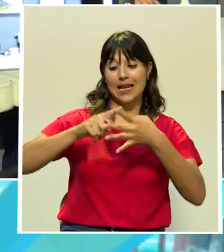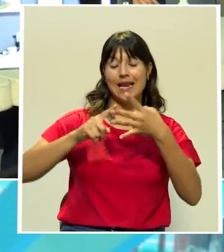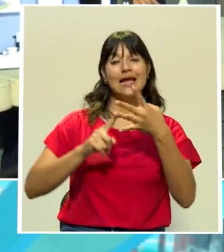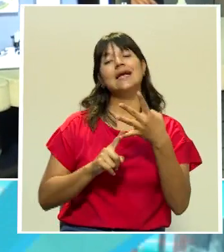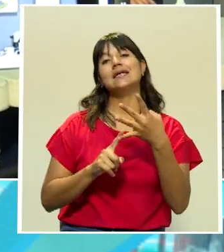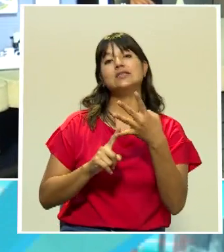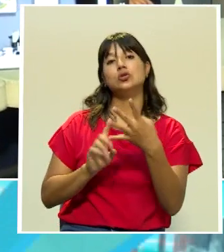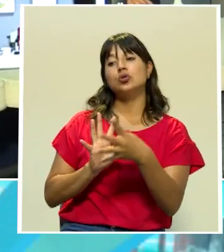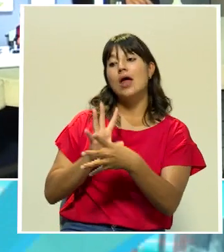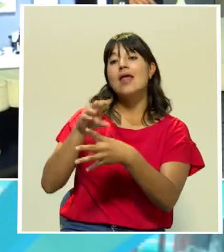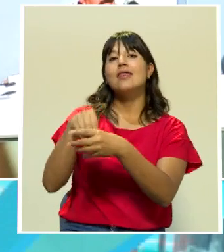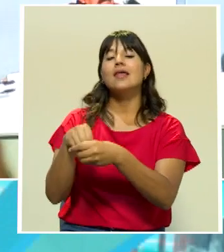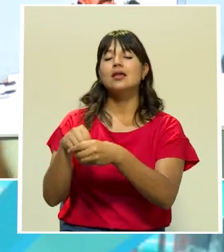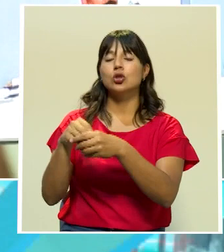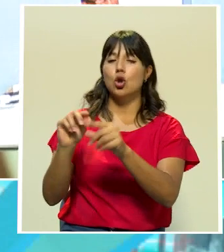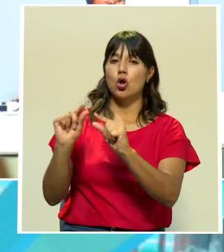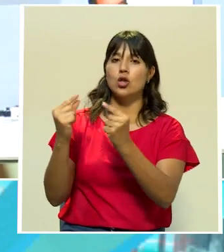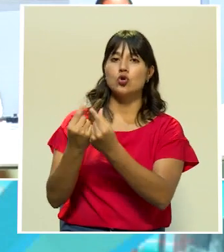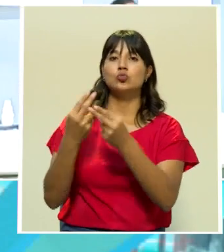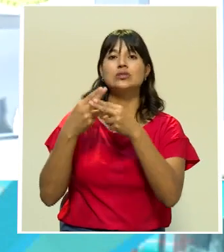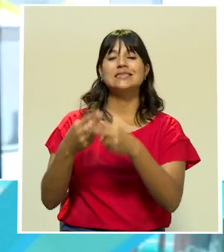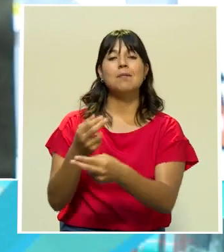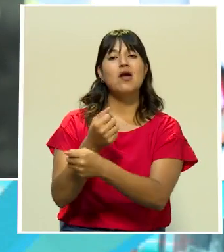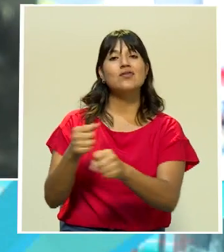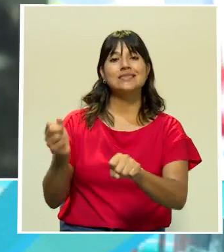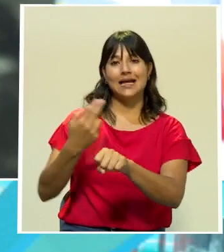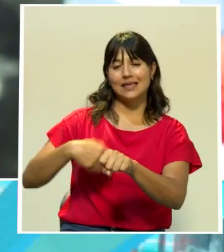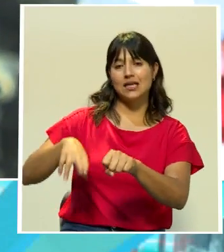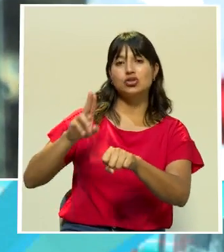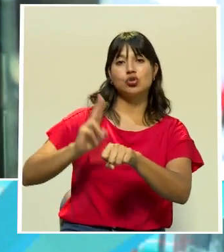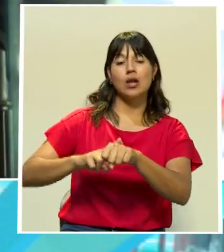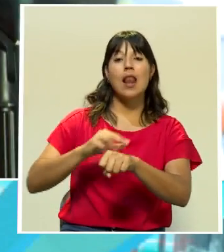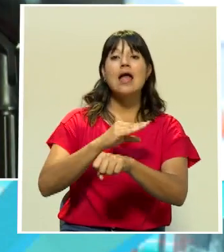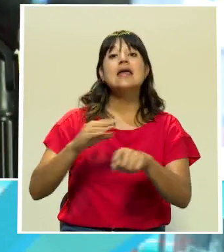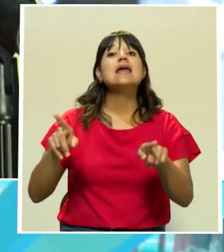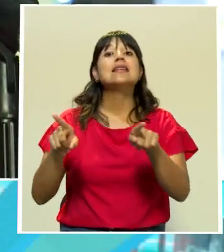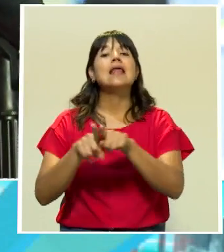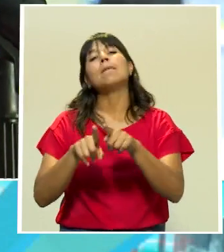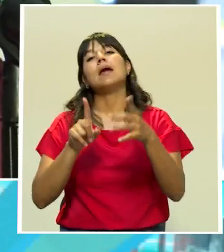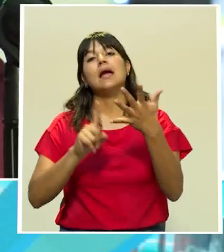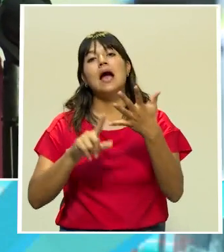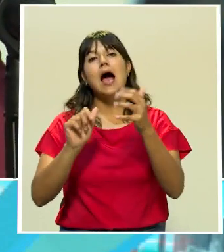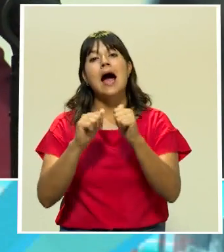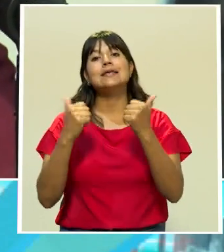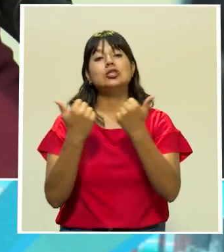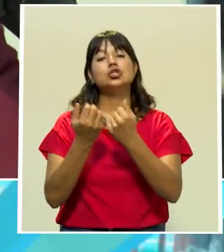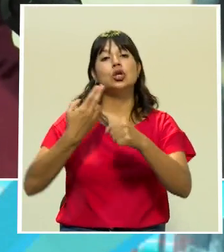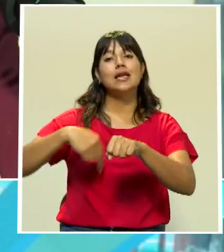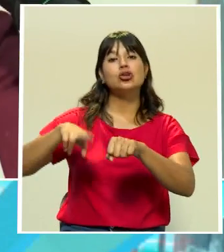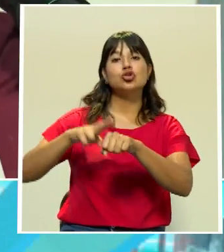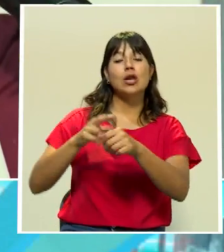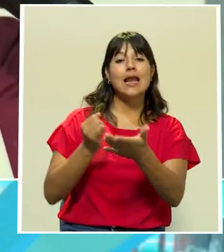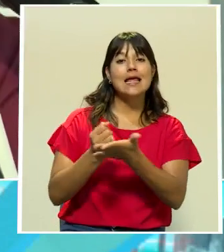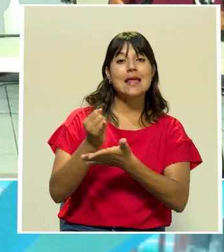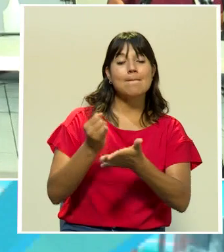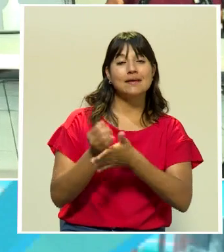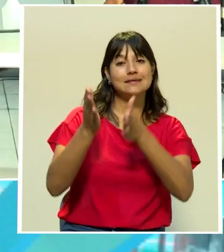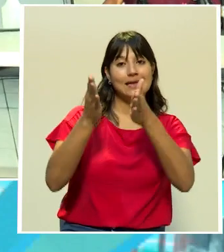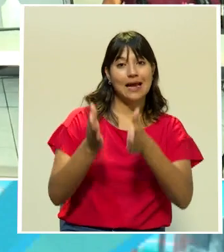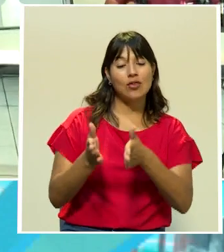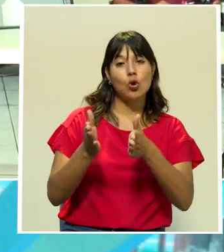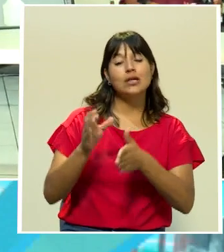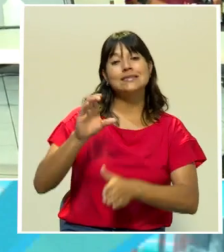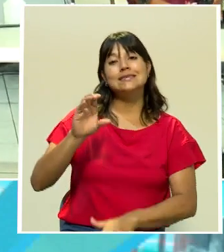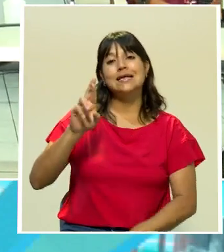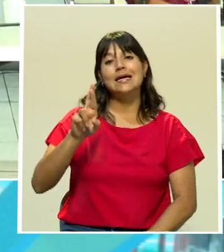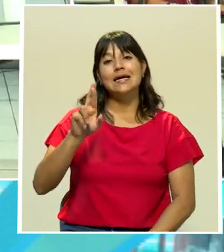de los que se unieron a Rescate Nacional o que le están dando la adhesión, y también la Asociación Nacional de Investigadores en Criminología, que es el